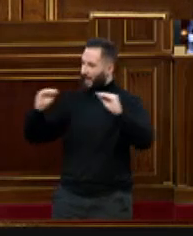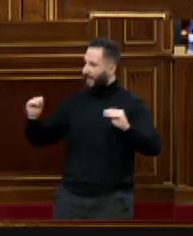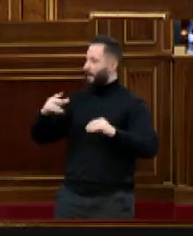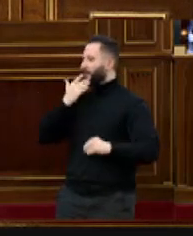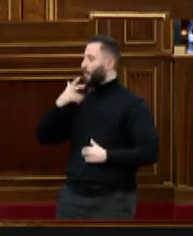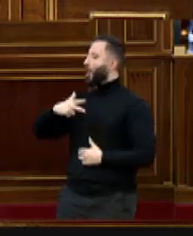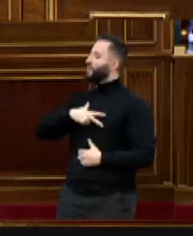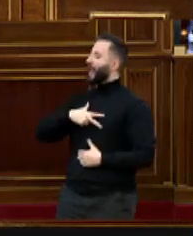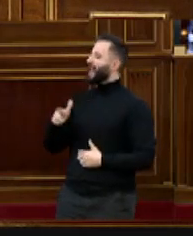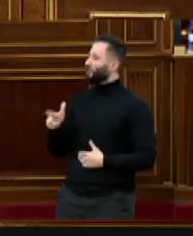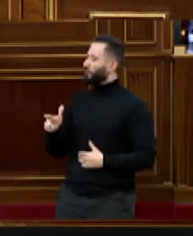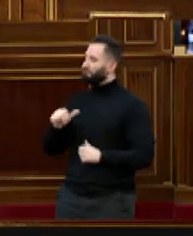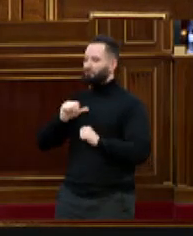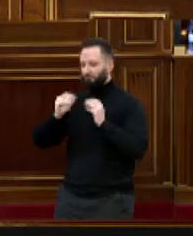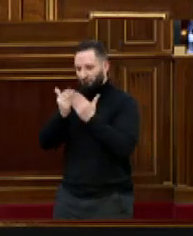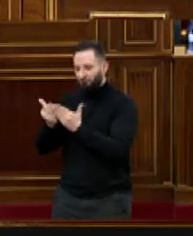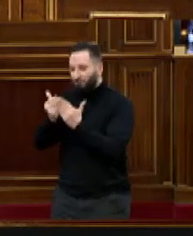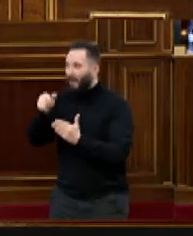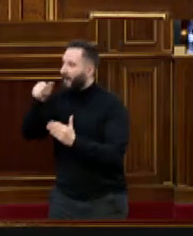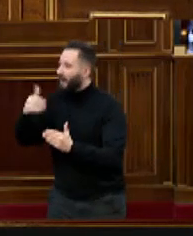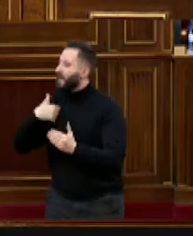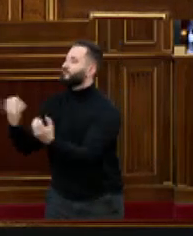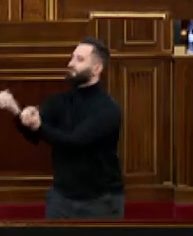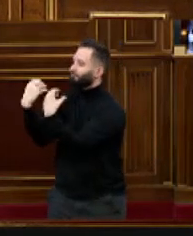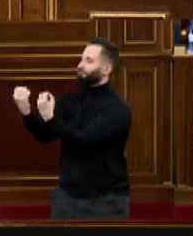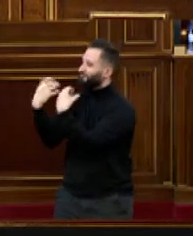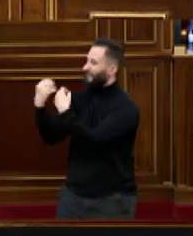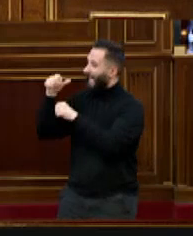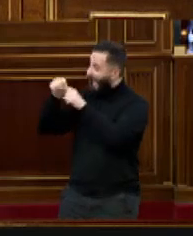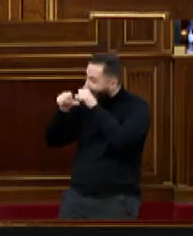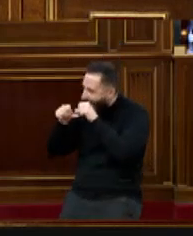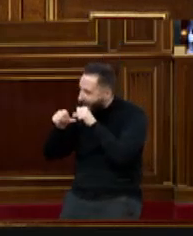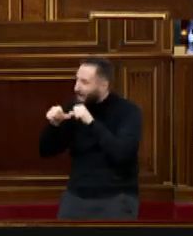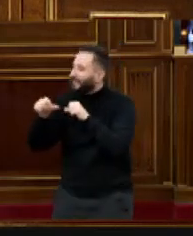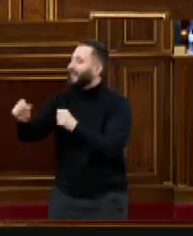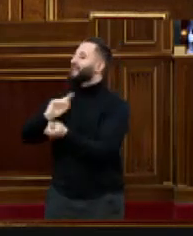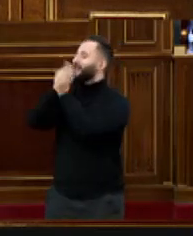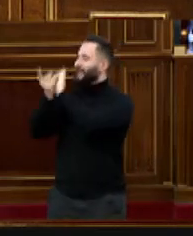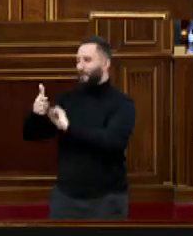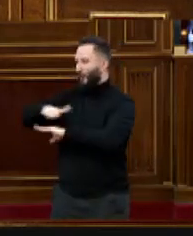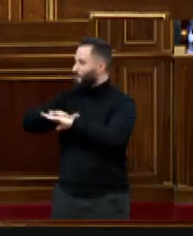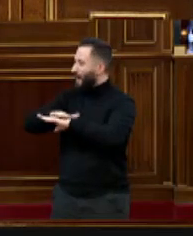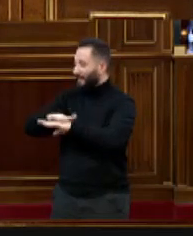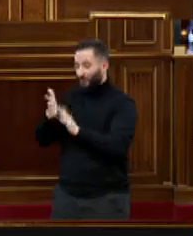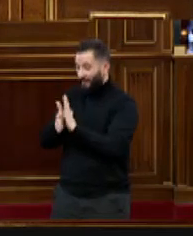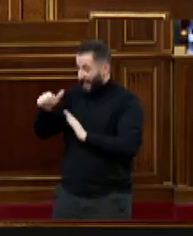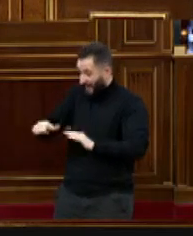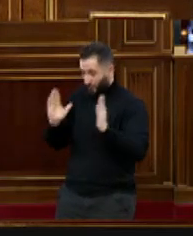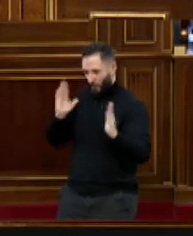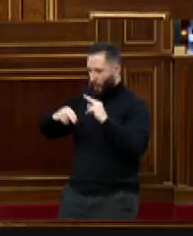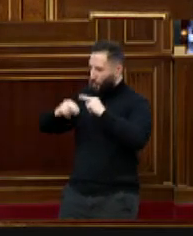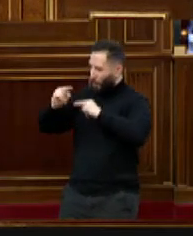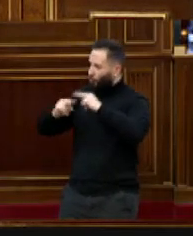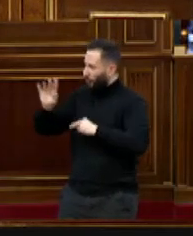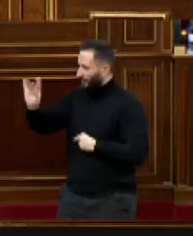no Bueno eso es un cambio fundamental no ahí empieza todo No todavía les explican que esto está en construcción lógico nosotros